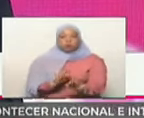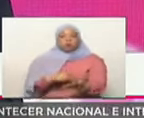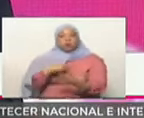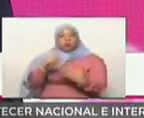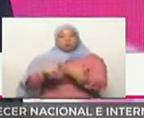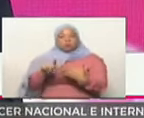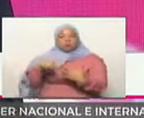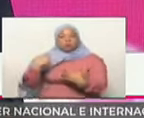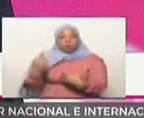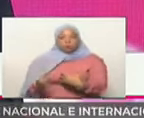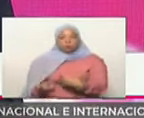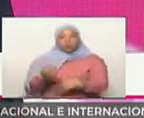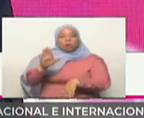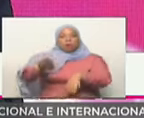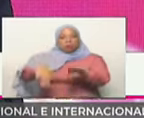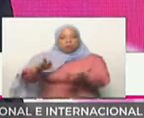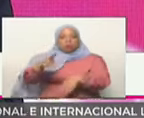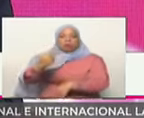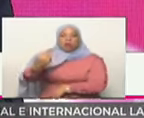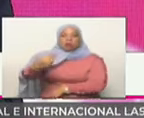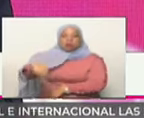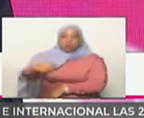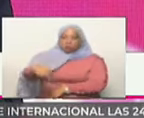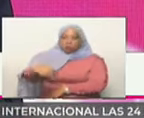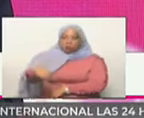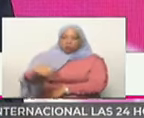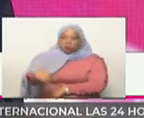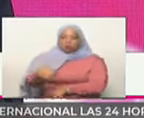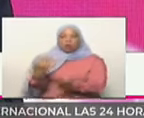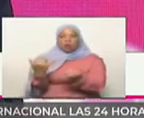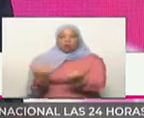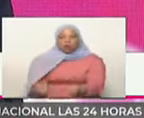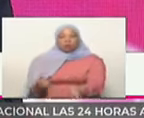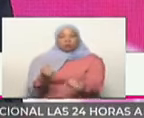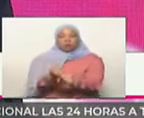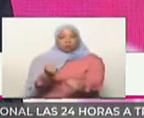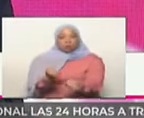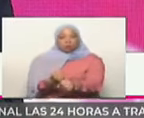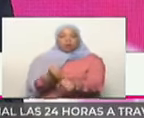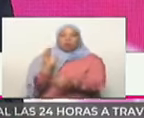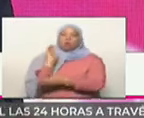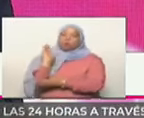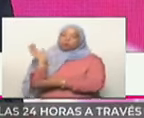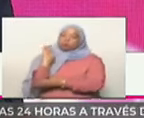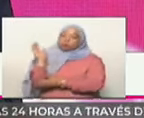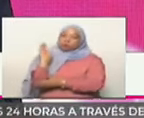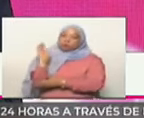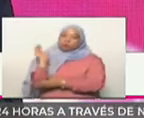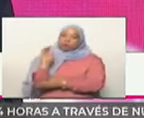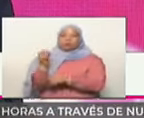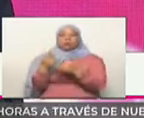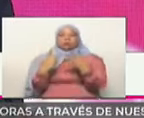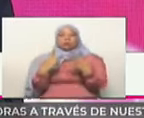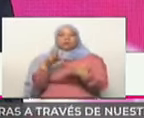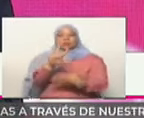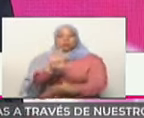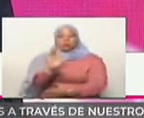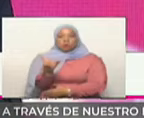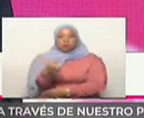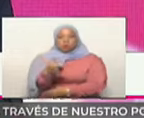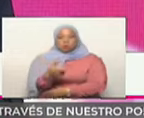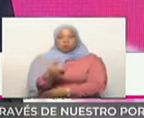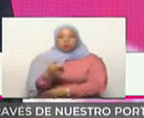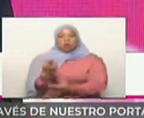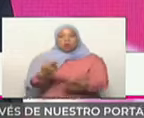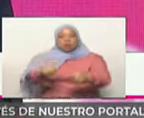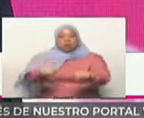próximo 15 de noviembre en la realización del Congreso de las 5 generaciones del